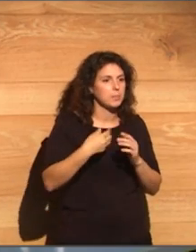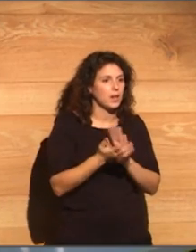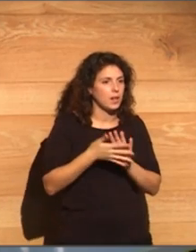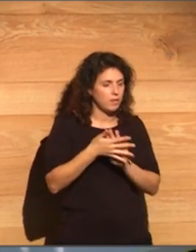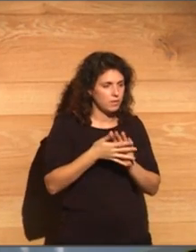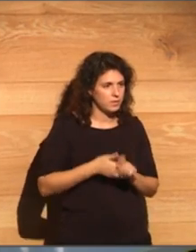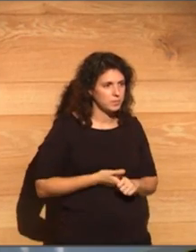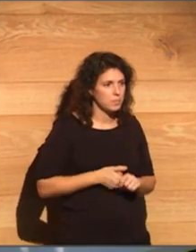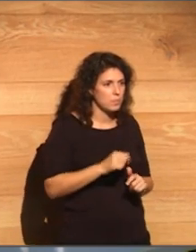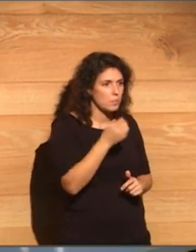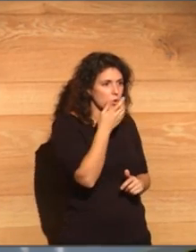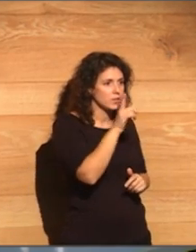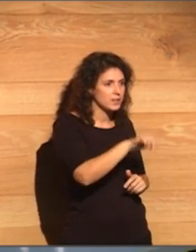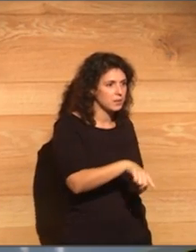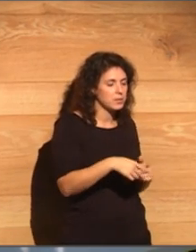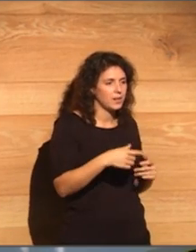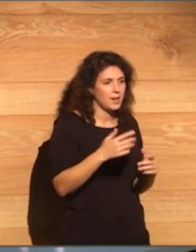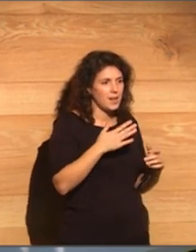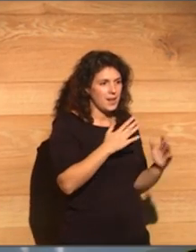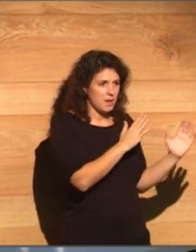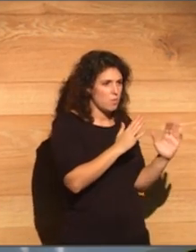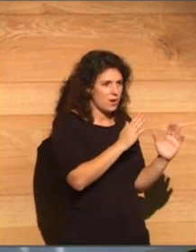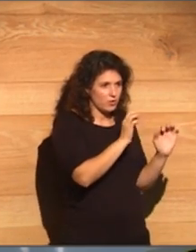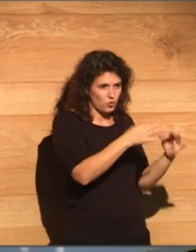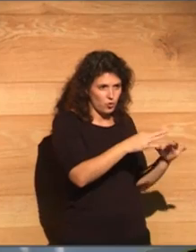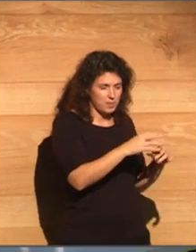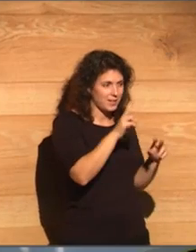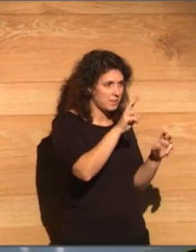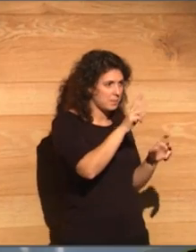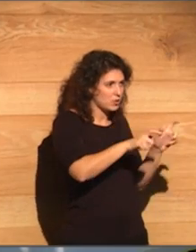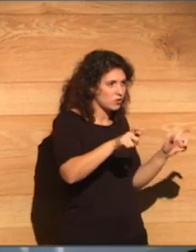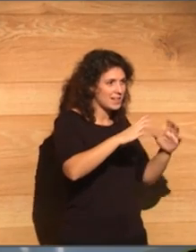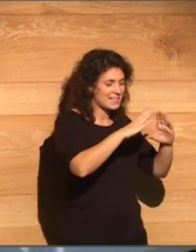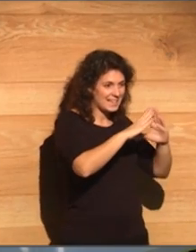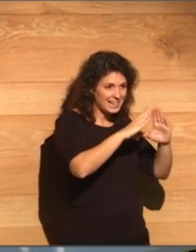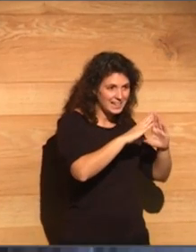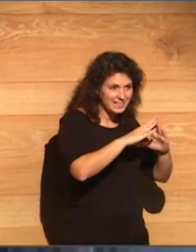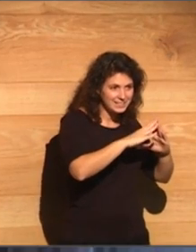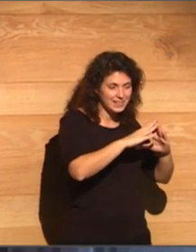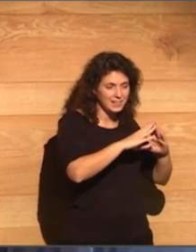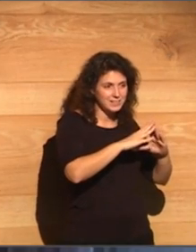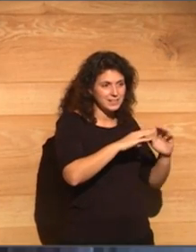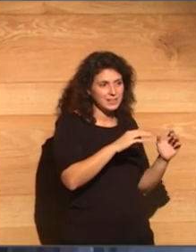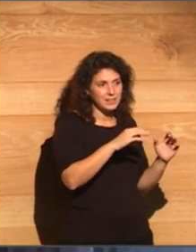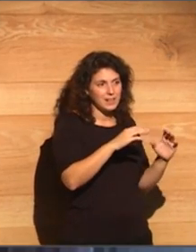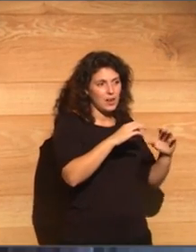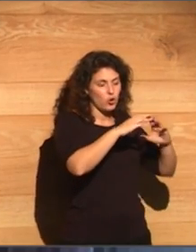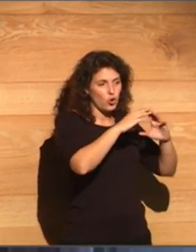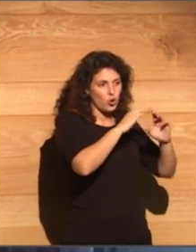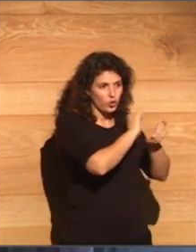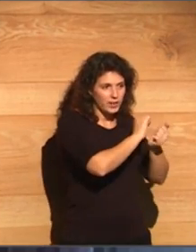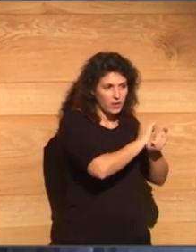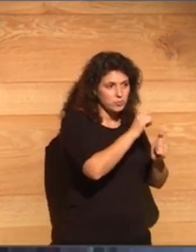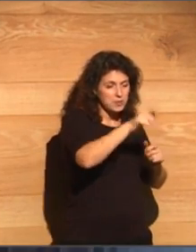guerra absoluta. Bueno, y tampoco era normal. De hecho se condenó muchos de la iglesia que se fueron al pueblo de al lado y a Zaragoza.